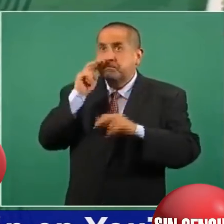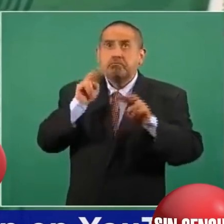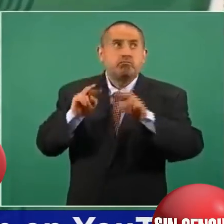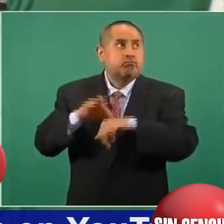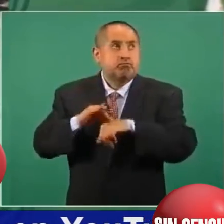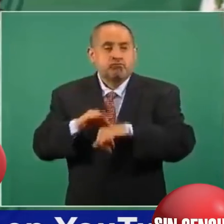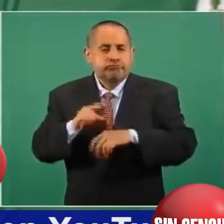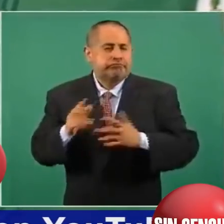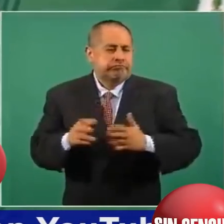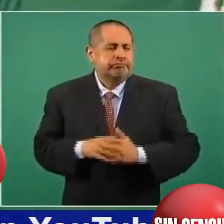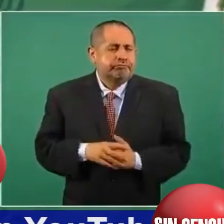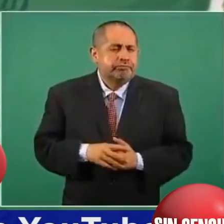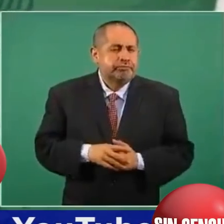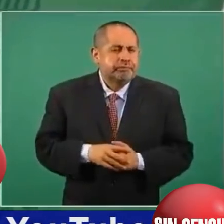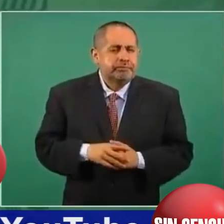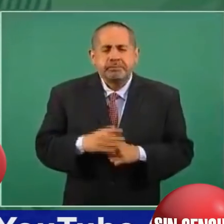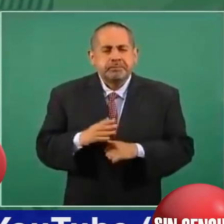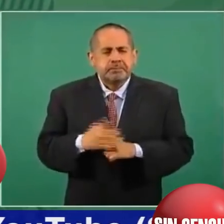porque